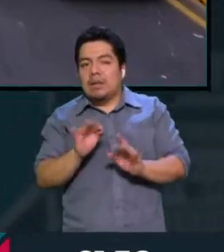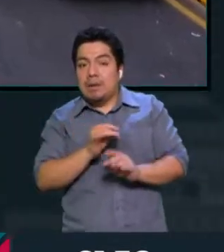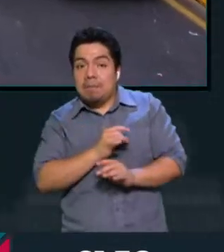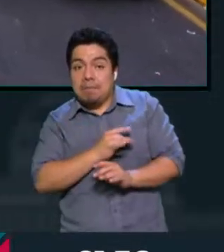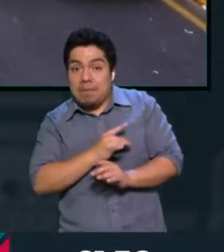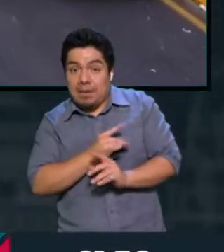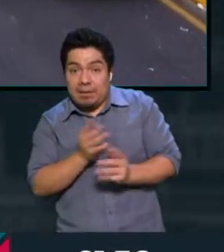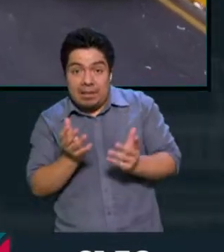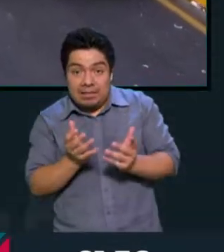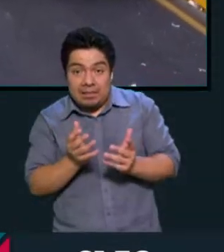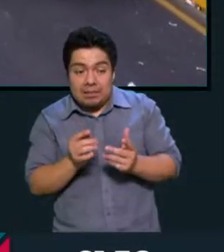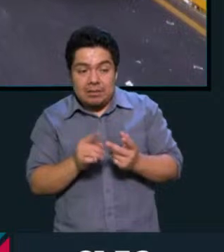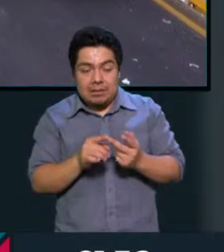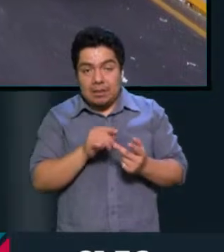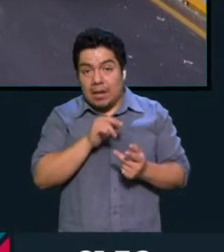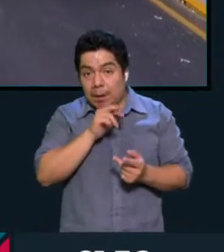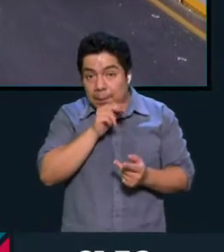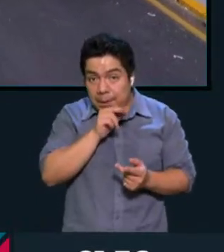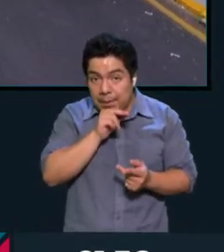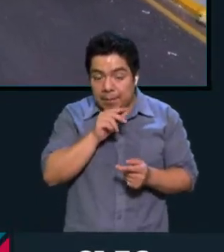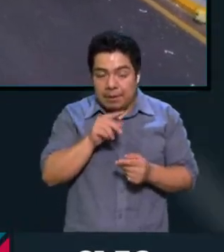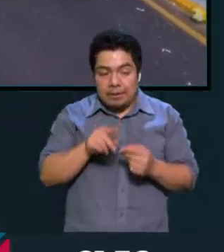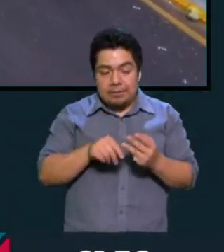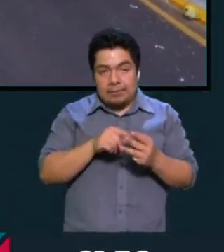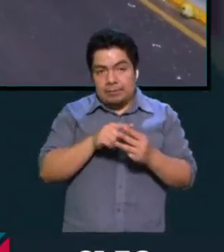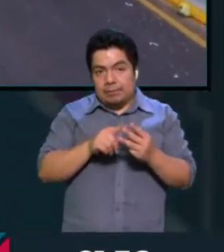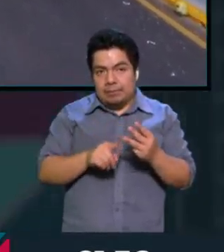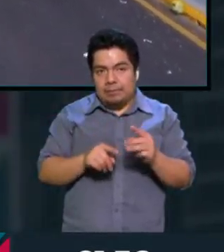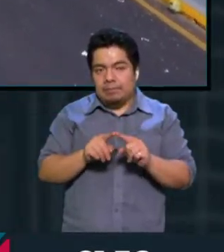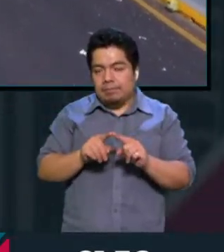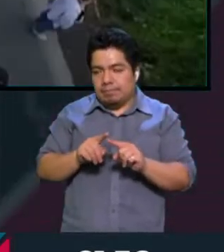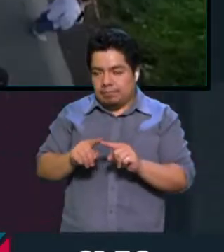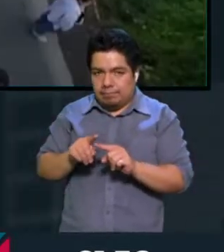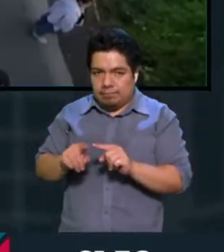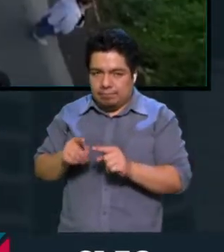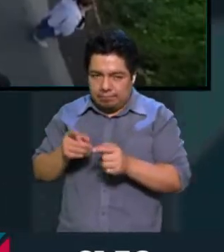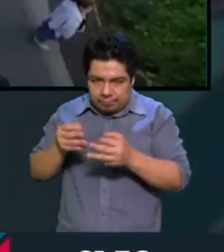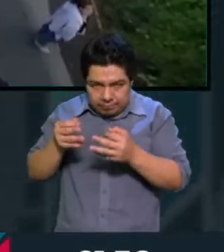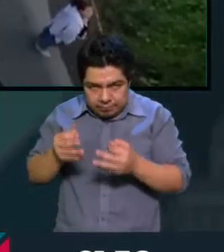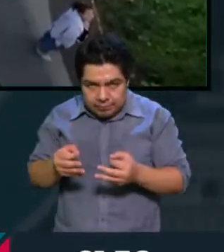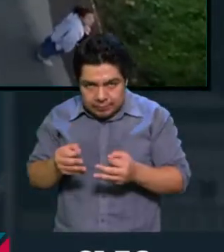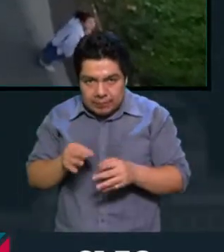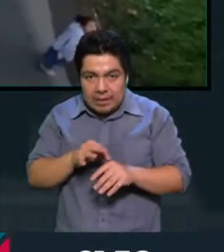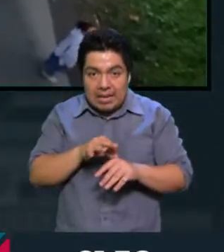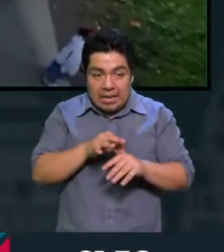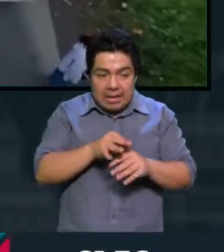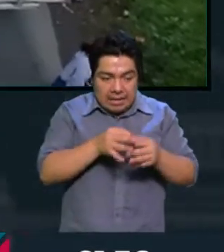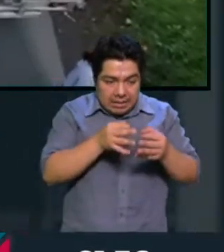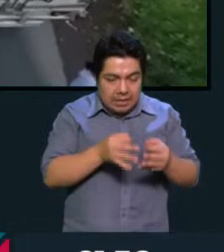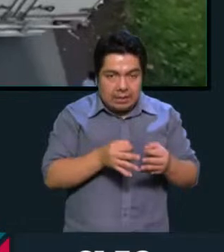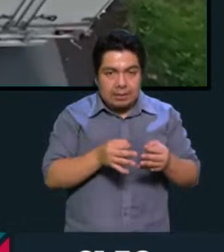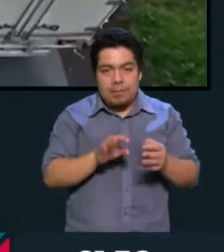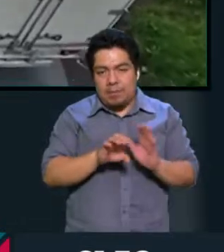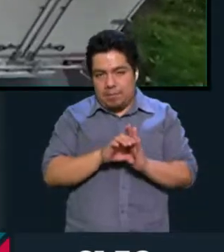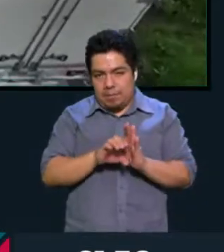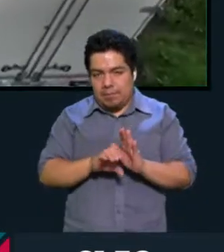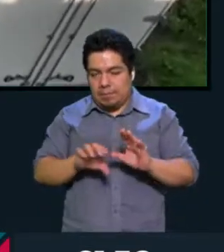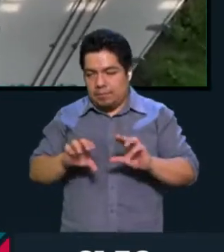miedo, preocupación, que va más allá de lo que realmente corresponde a la realidad, como mencioné el caso de